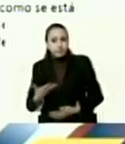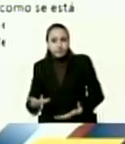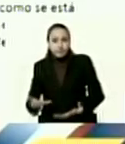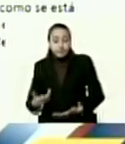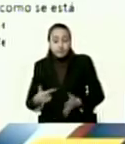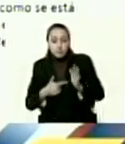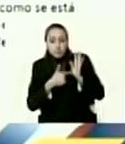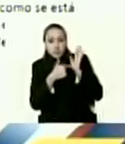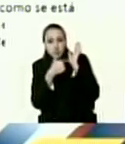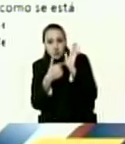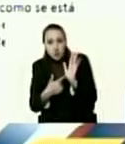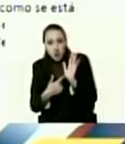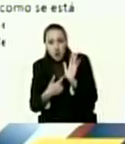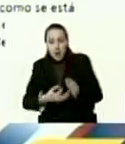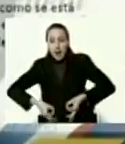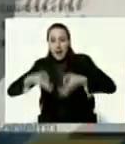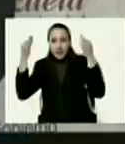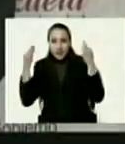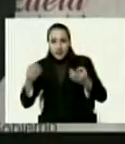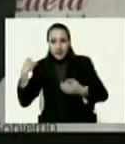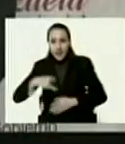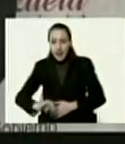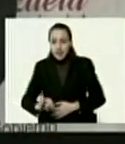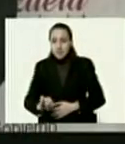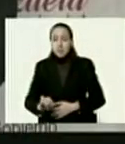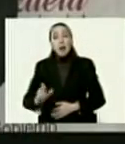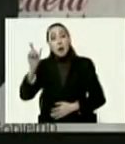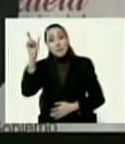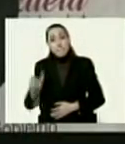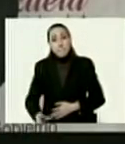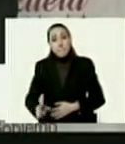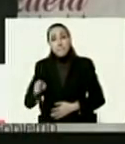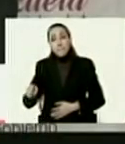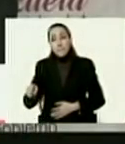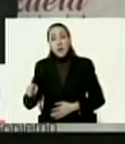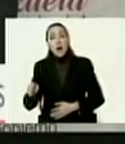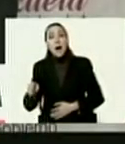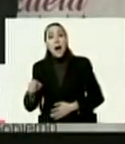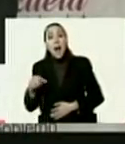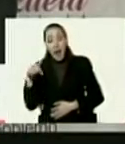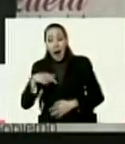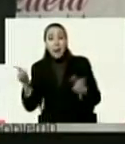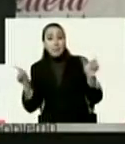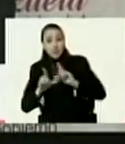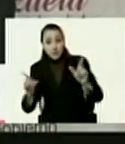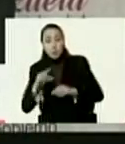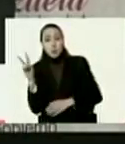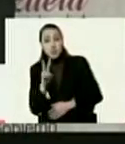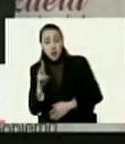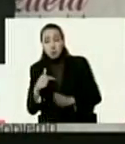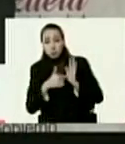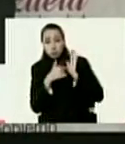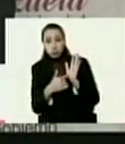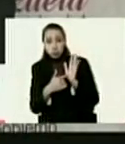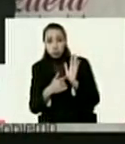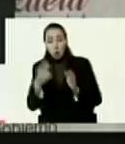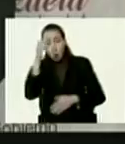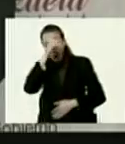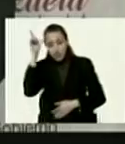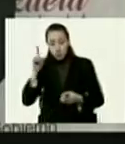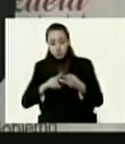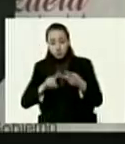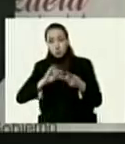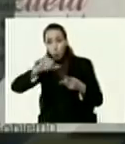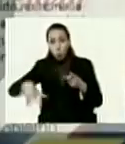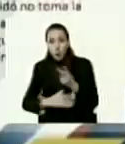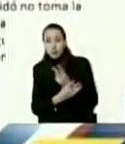está la ratificación por parte de Calderón Berti en un medio televisivo venezolano. Leopoldo López y Juan Guaidó conocían